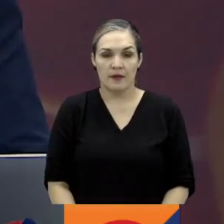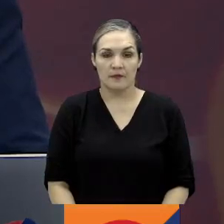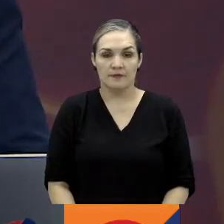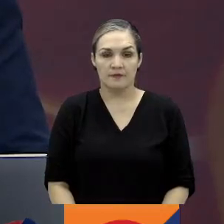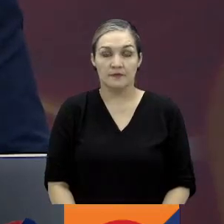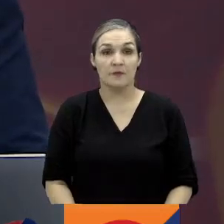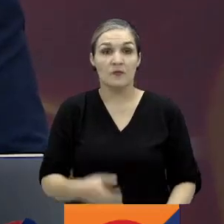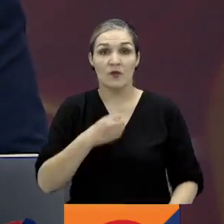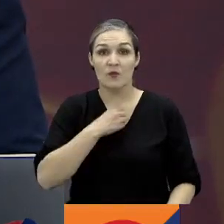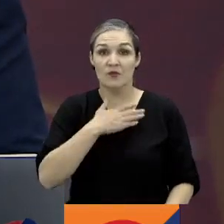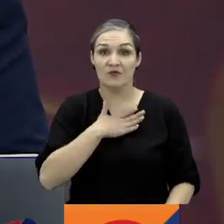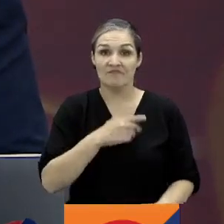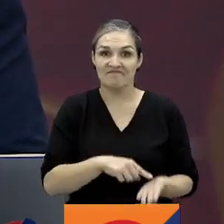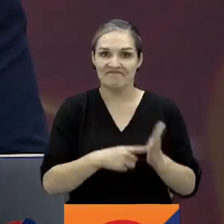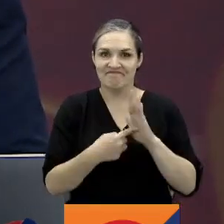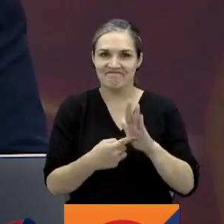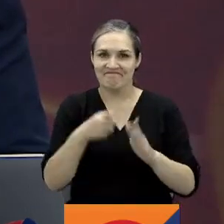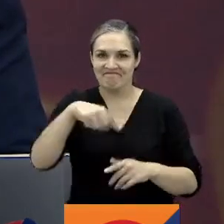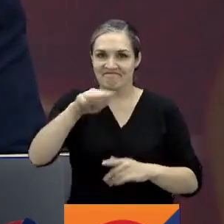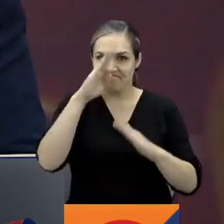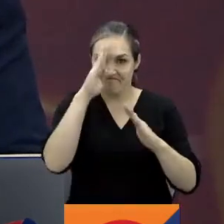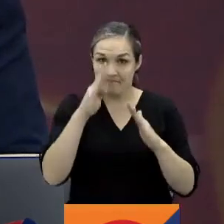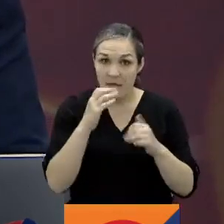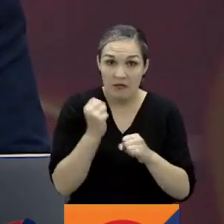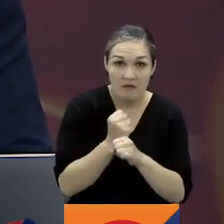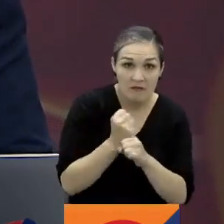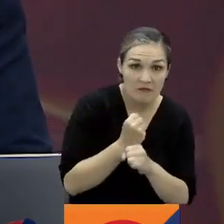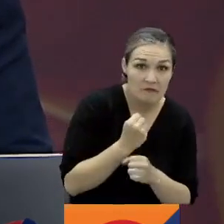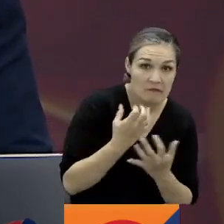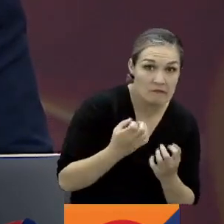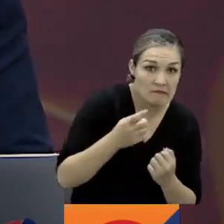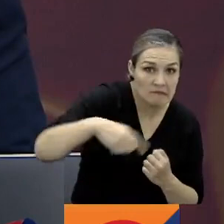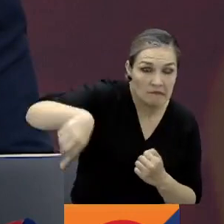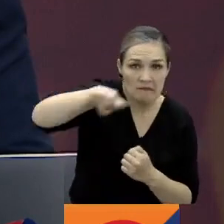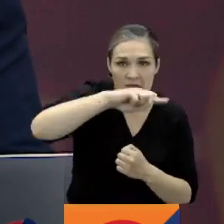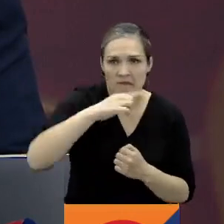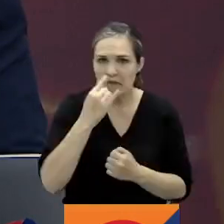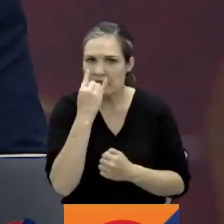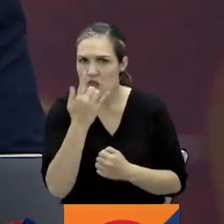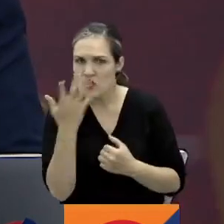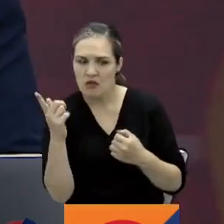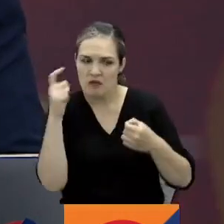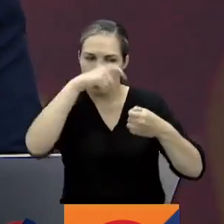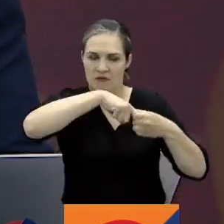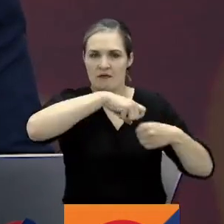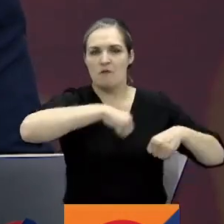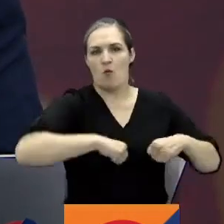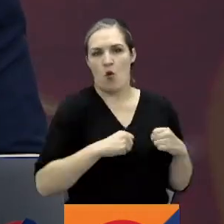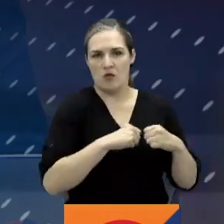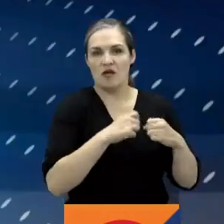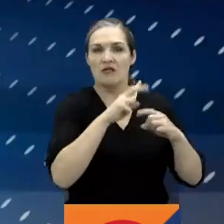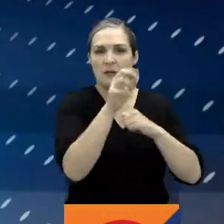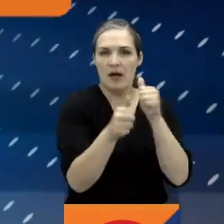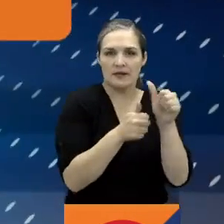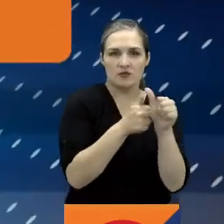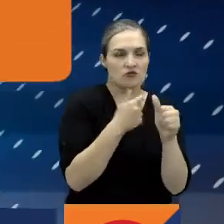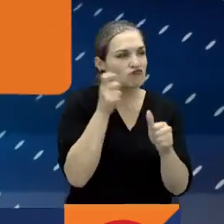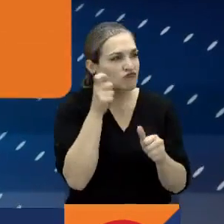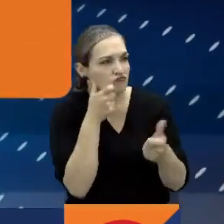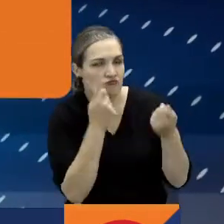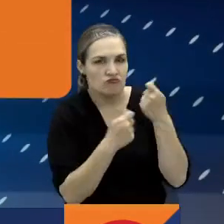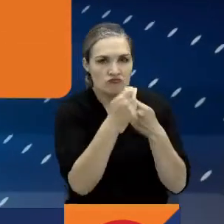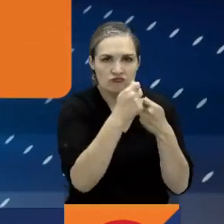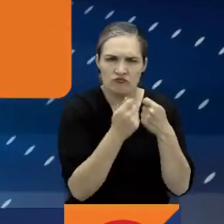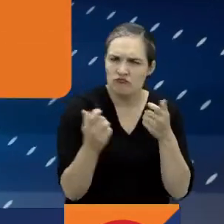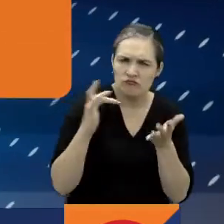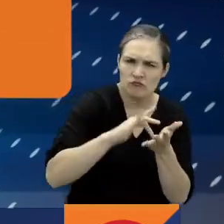Llegamos a oportunidades, atentos porque hay trabajo para asesores comerciales aquí en Bogotá. Les contamos cómo puede aplicar.